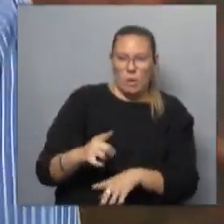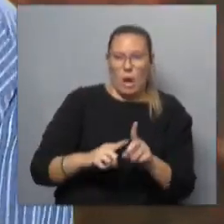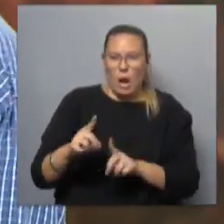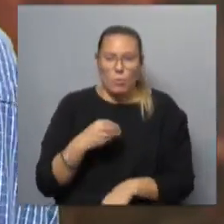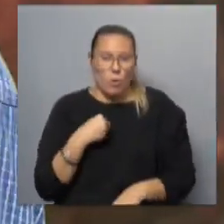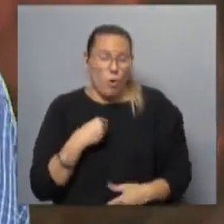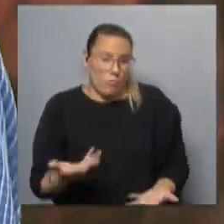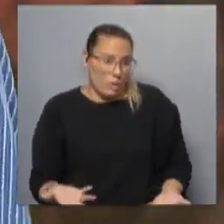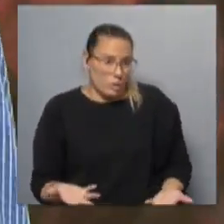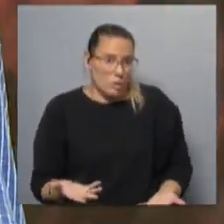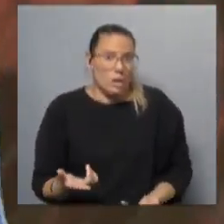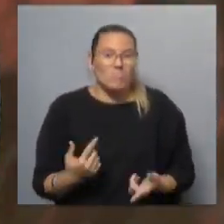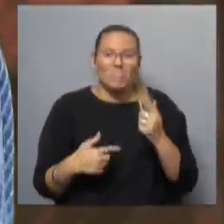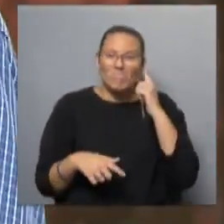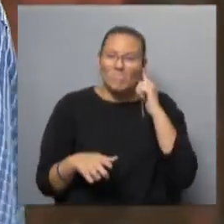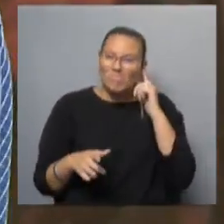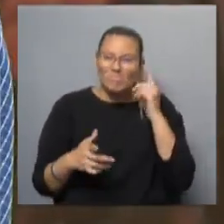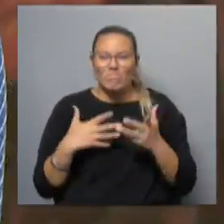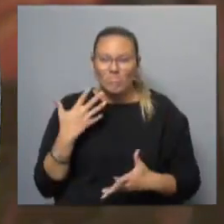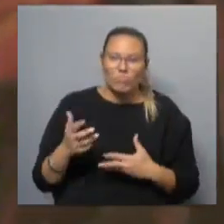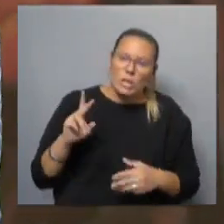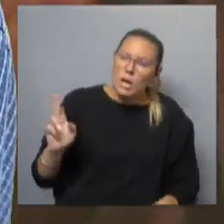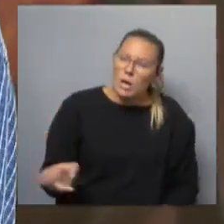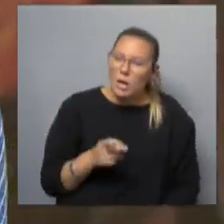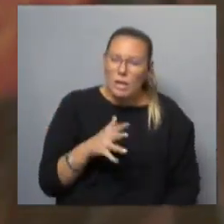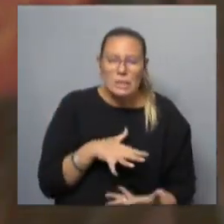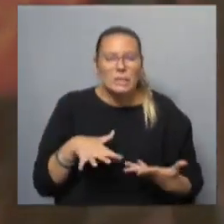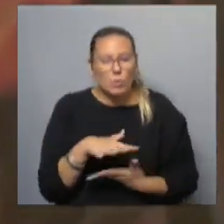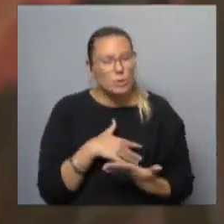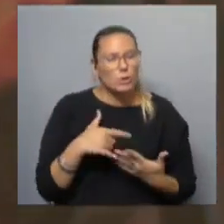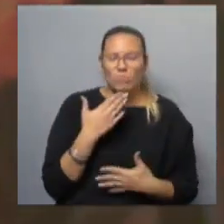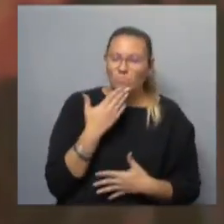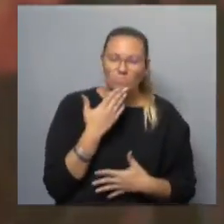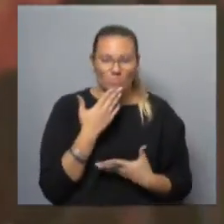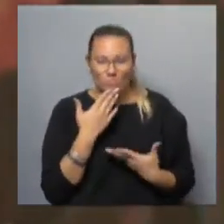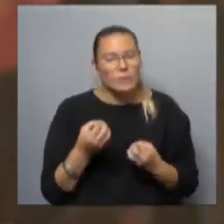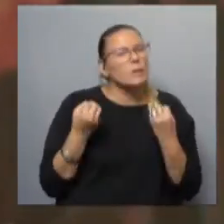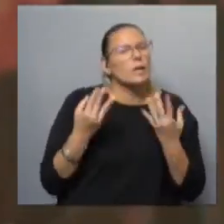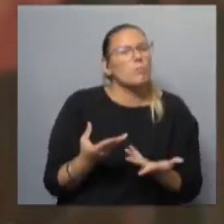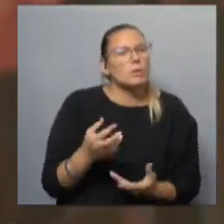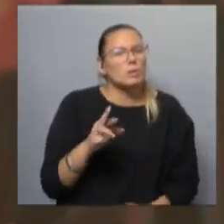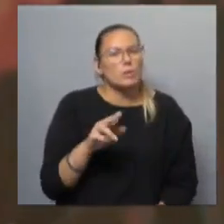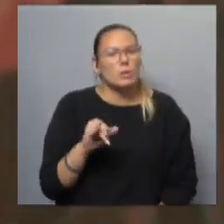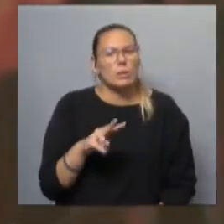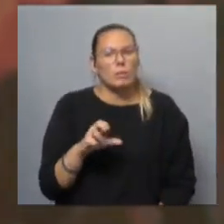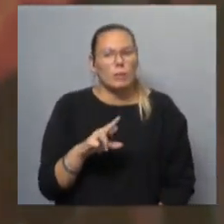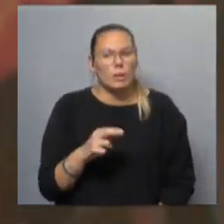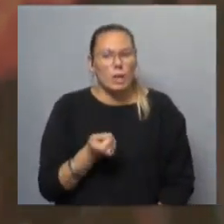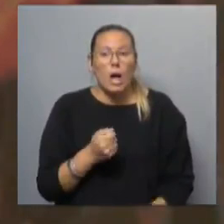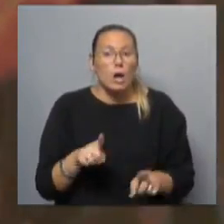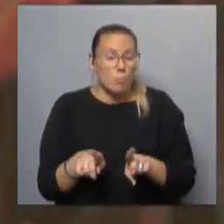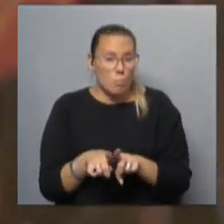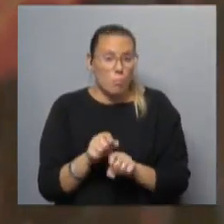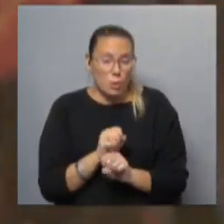de confianza. Entonces, queda esa situación ambigua de decir, bueno, ¿qué pasó con Rivera? Lo que uno puede decir de Rivera es